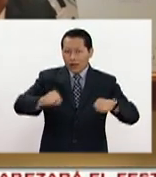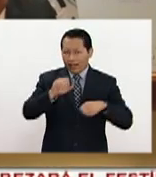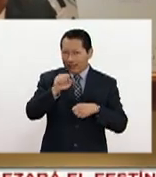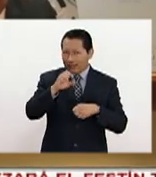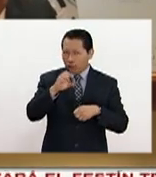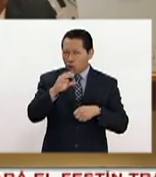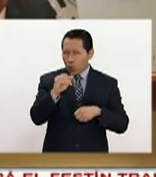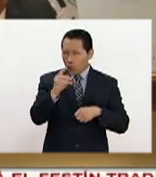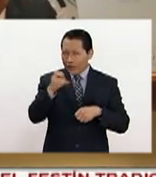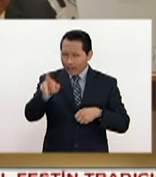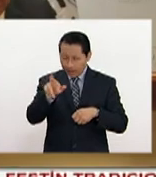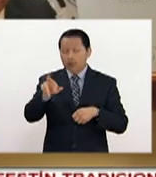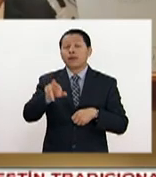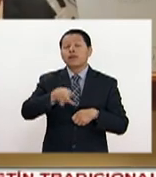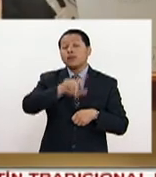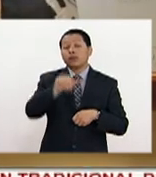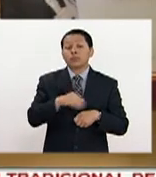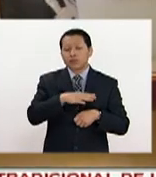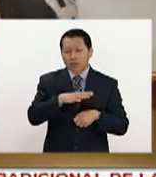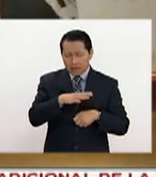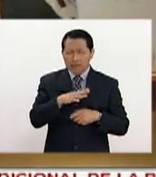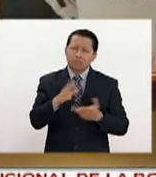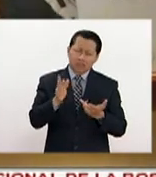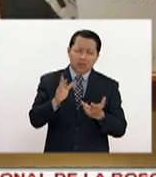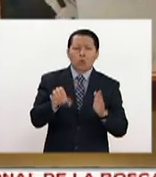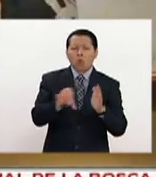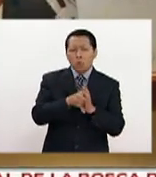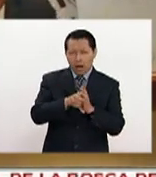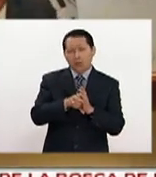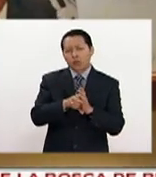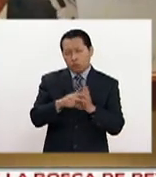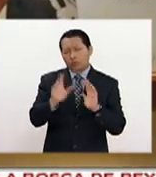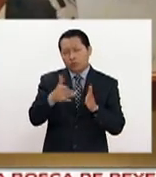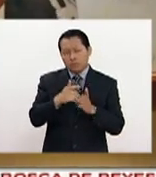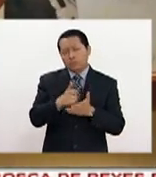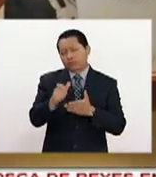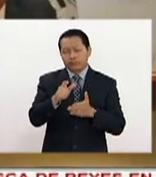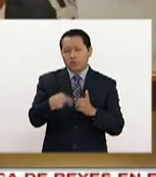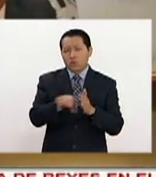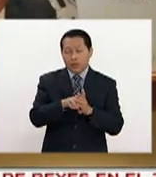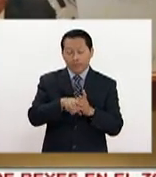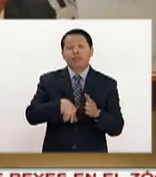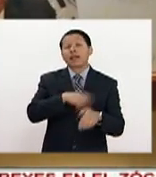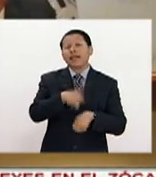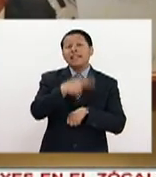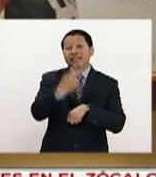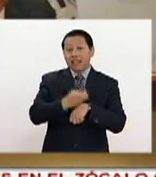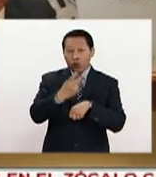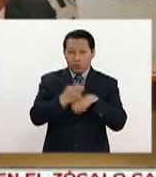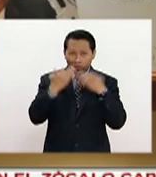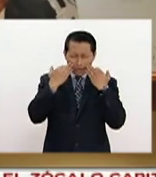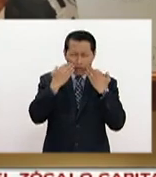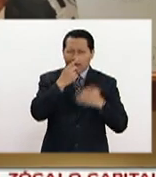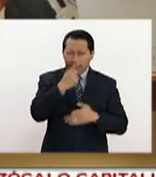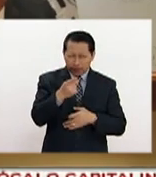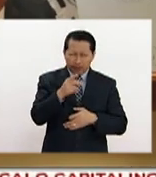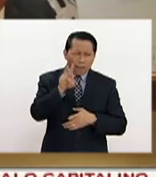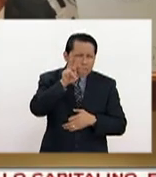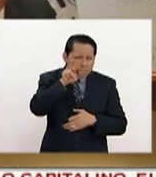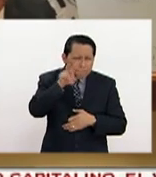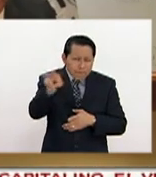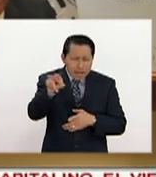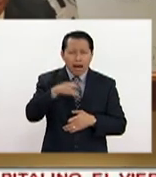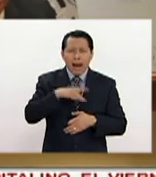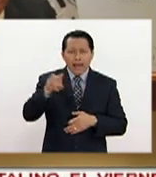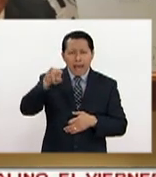y posteriormente se le asignó la habitación. Más tarde, un segundo testigo observó al imputado salir de un